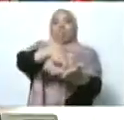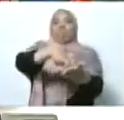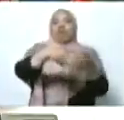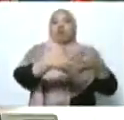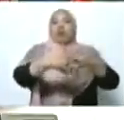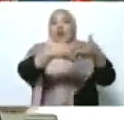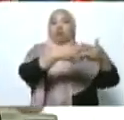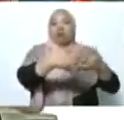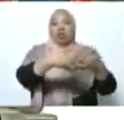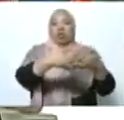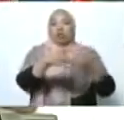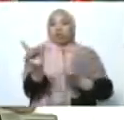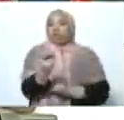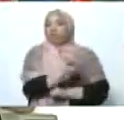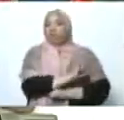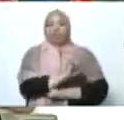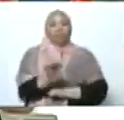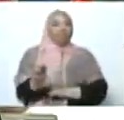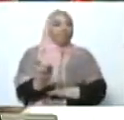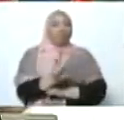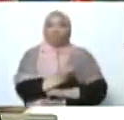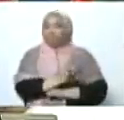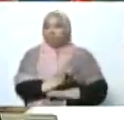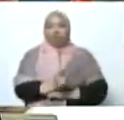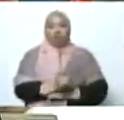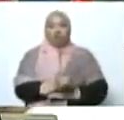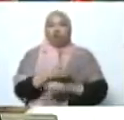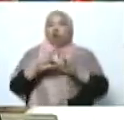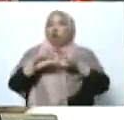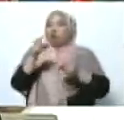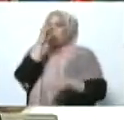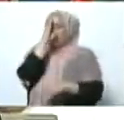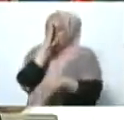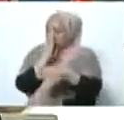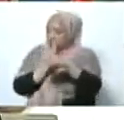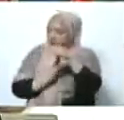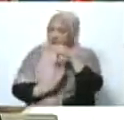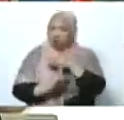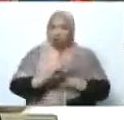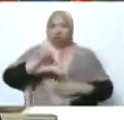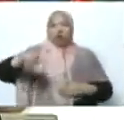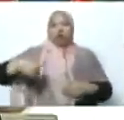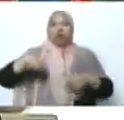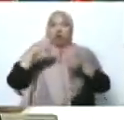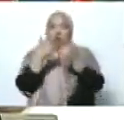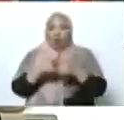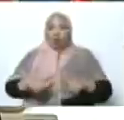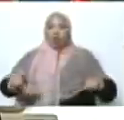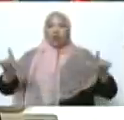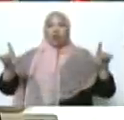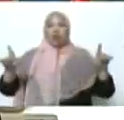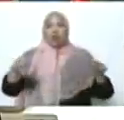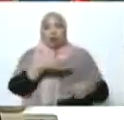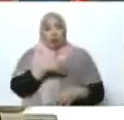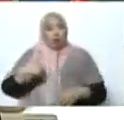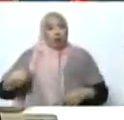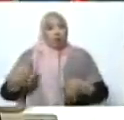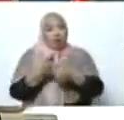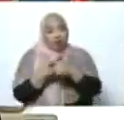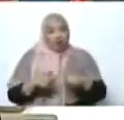norteamericano. Nosotros hemos dicho con toda la humildad del mundo que nosotros somos libres, queremos ser libres.